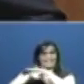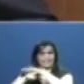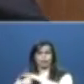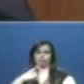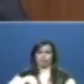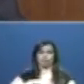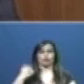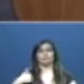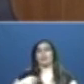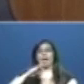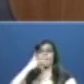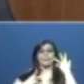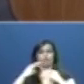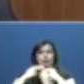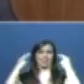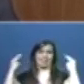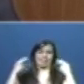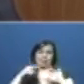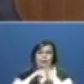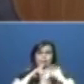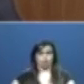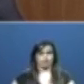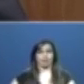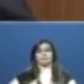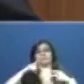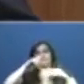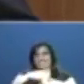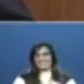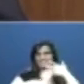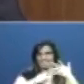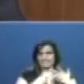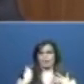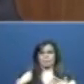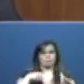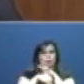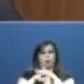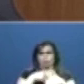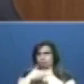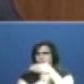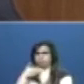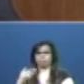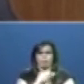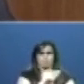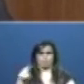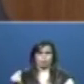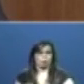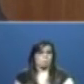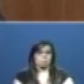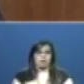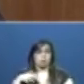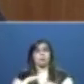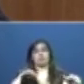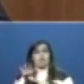electrónica con 940 trámites y servicios de gestión telemática muchos de ellos de interés